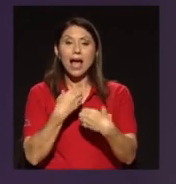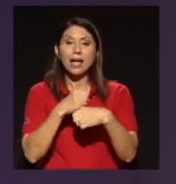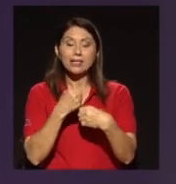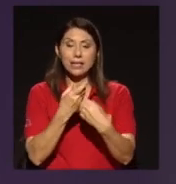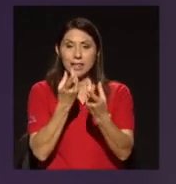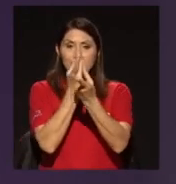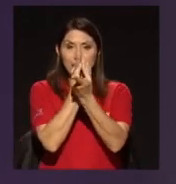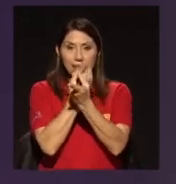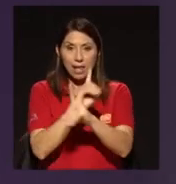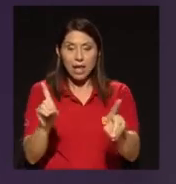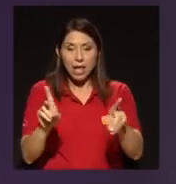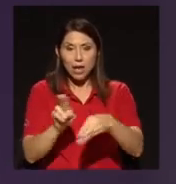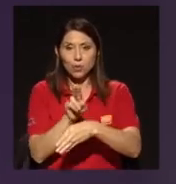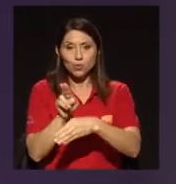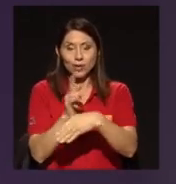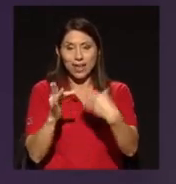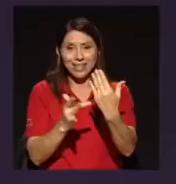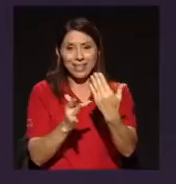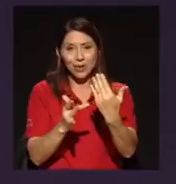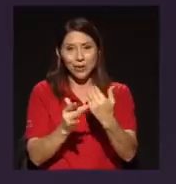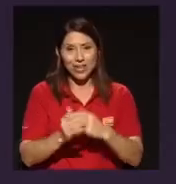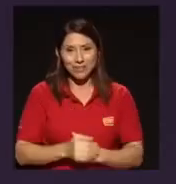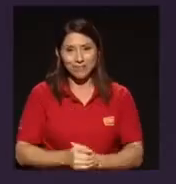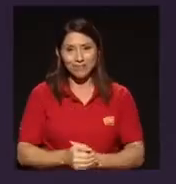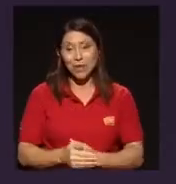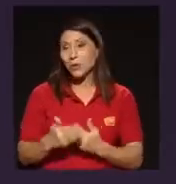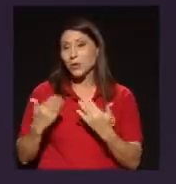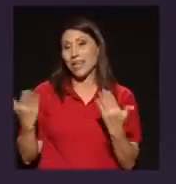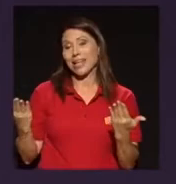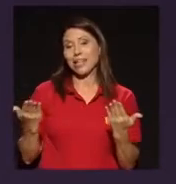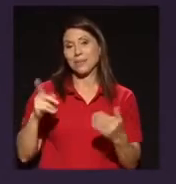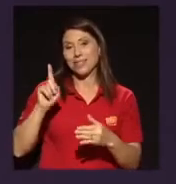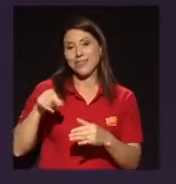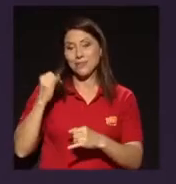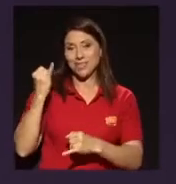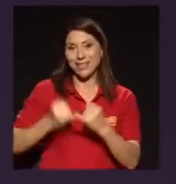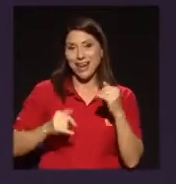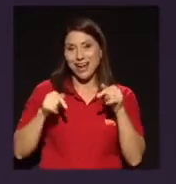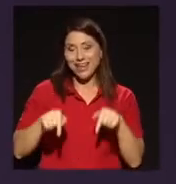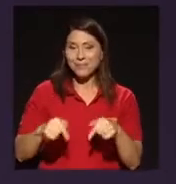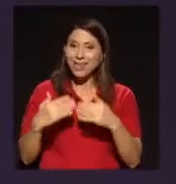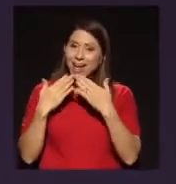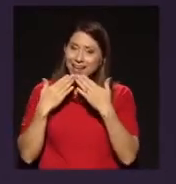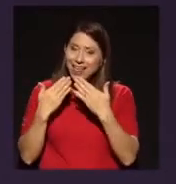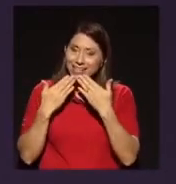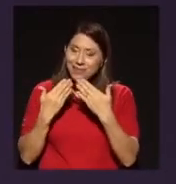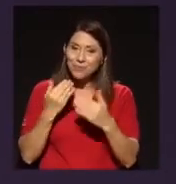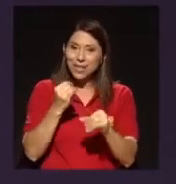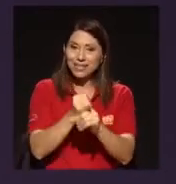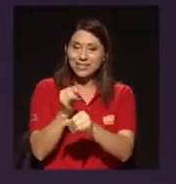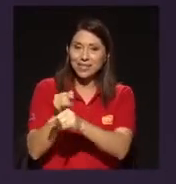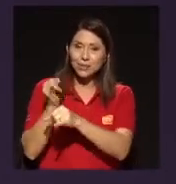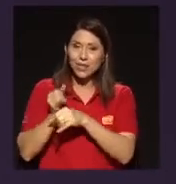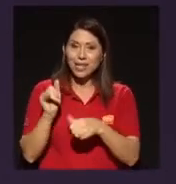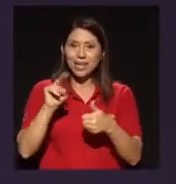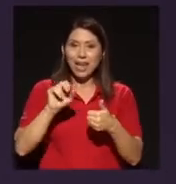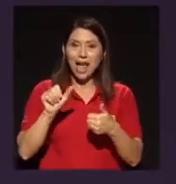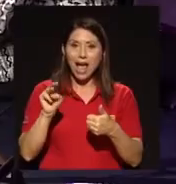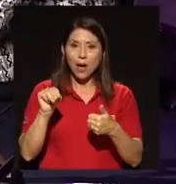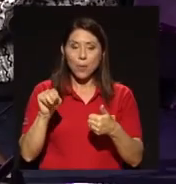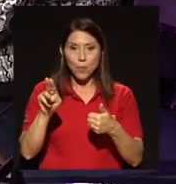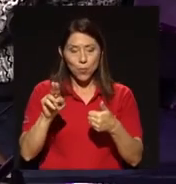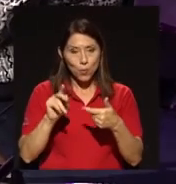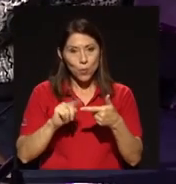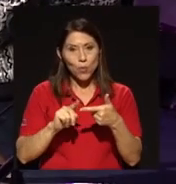democratizan el uso de la tecnología. Doña Julieta, pues tenemos que cerrar aquí. Agradecemos a las instituciones, el INAMU, SIAMA y